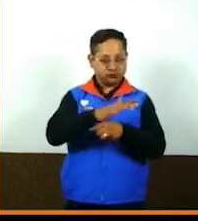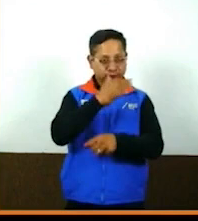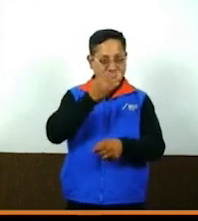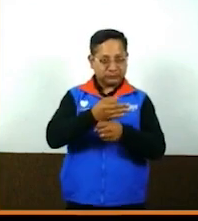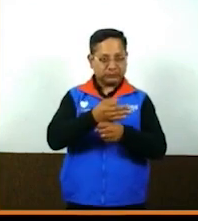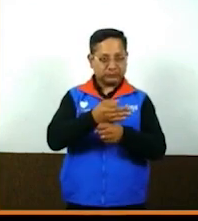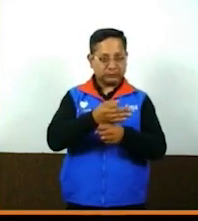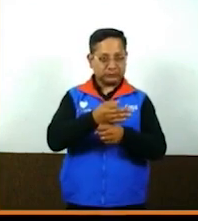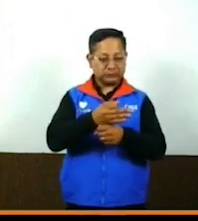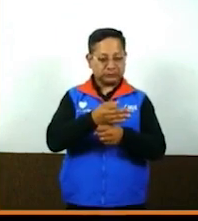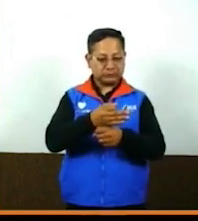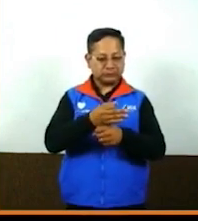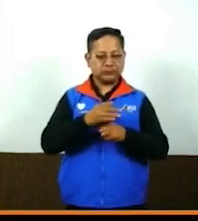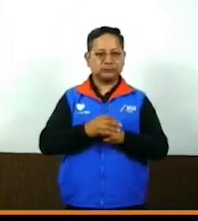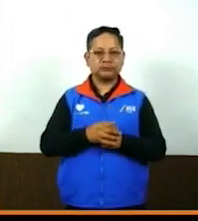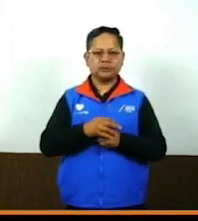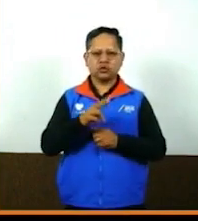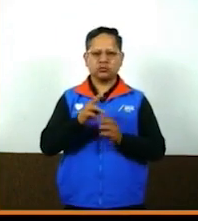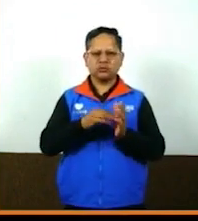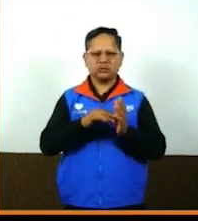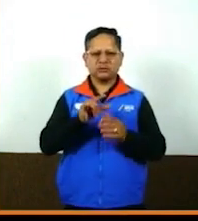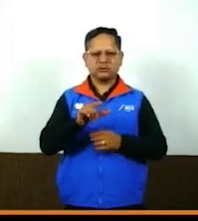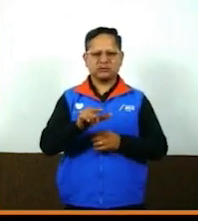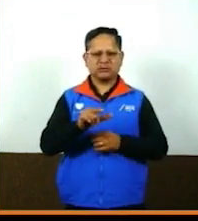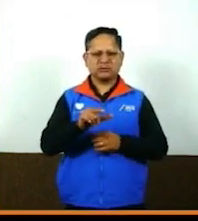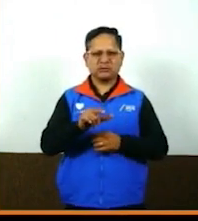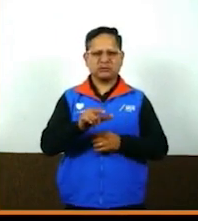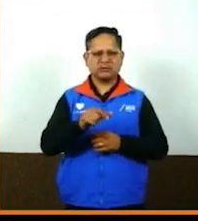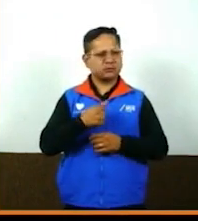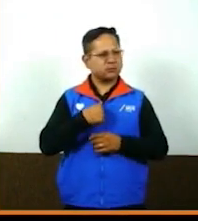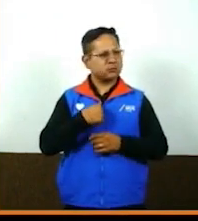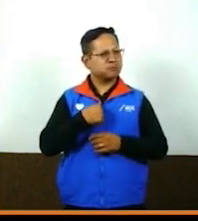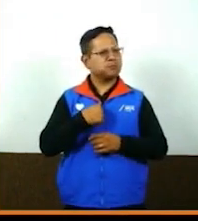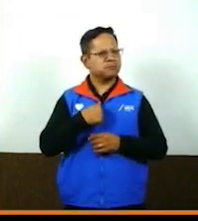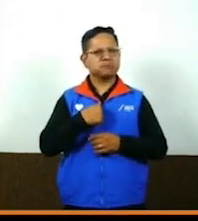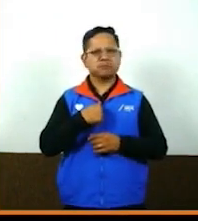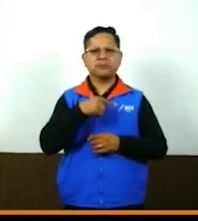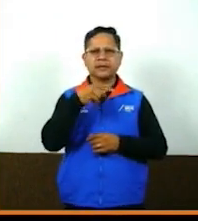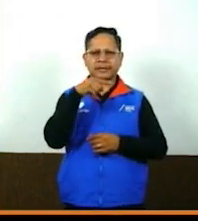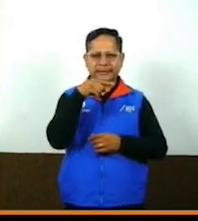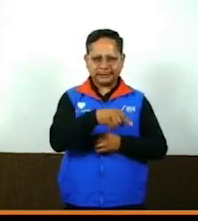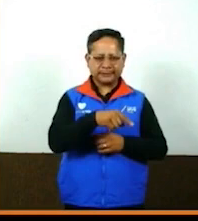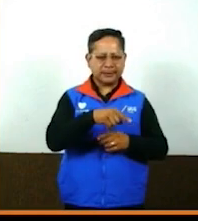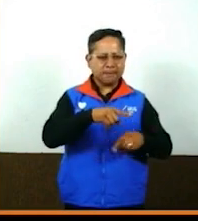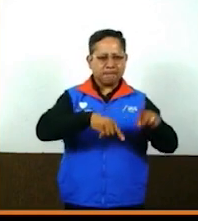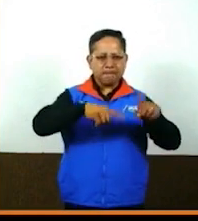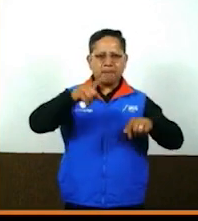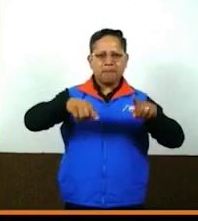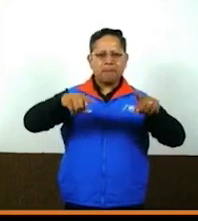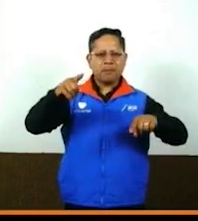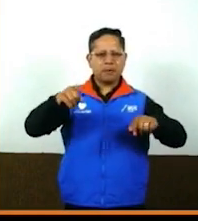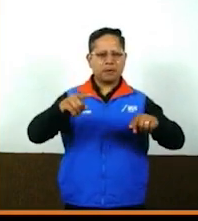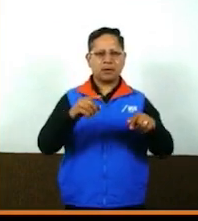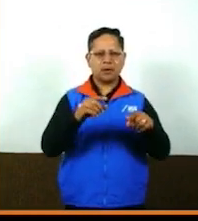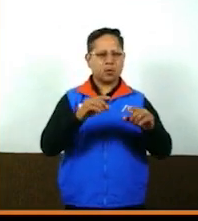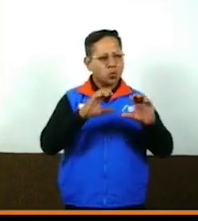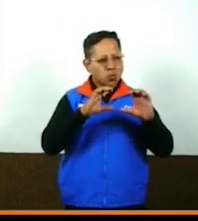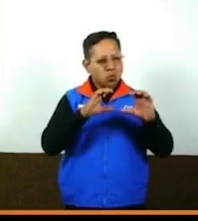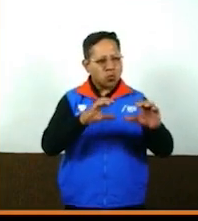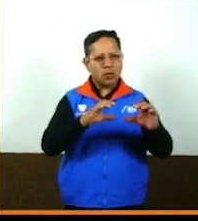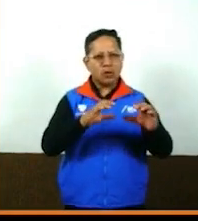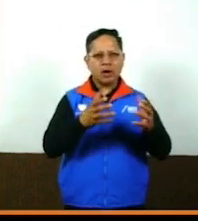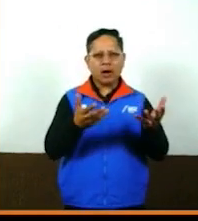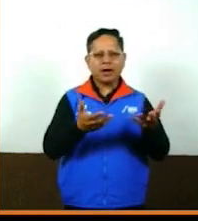productiva? Y en 2017 nosotros pusimos el Sustainability Rating. Y esto que nos ha permitido